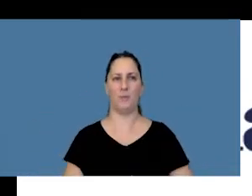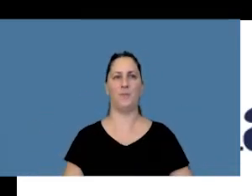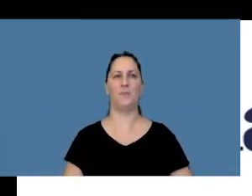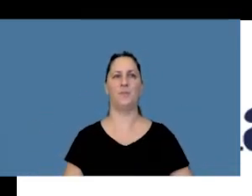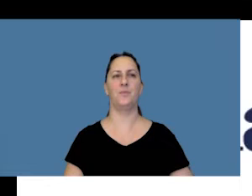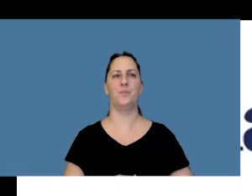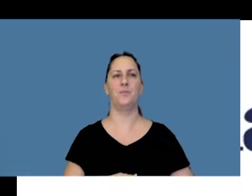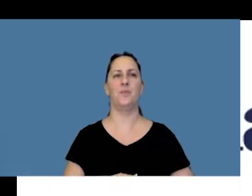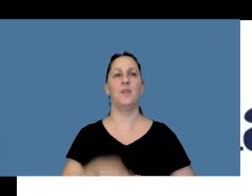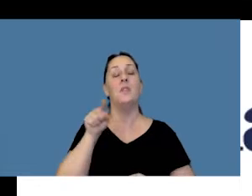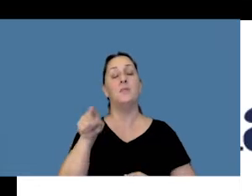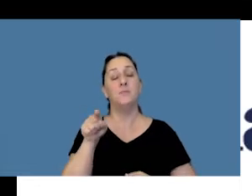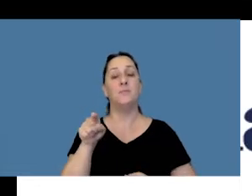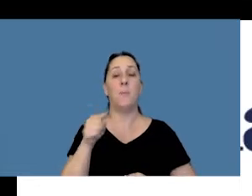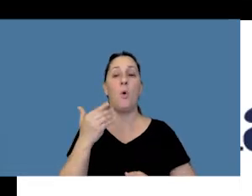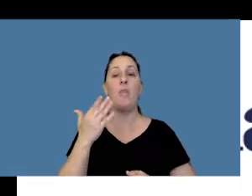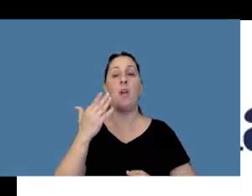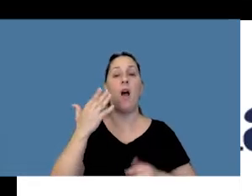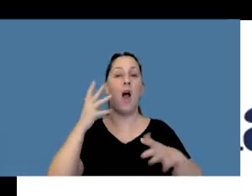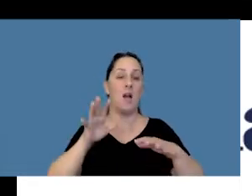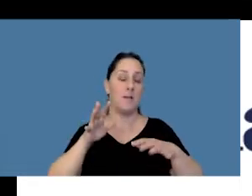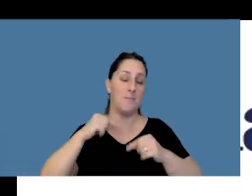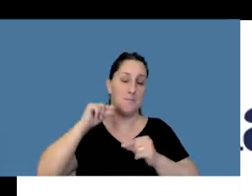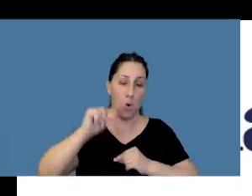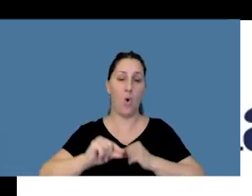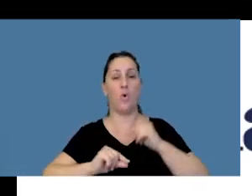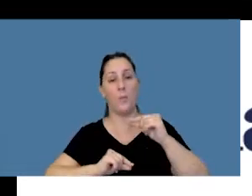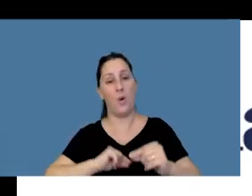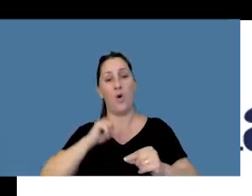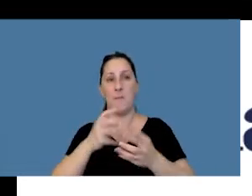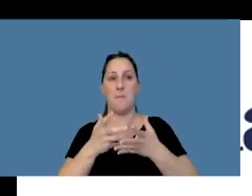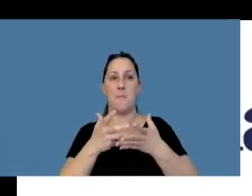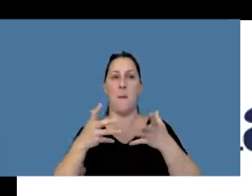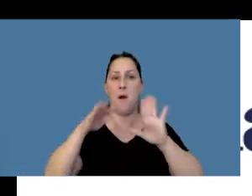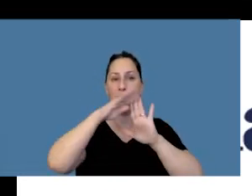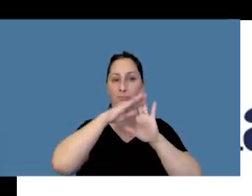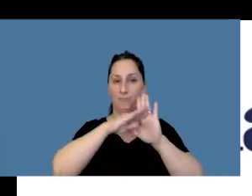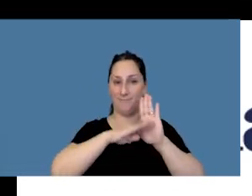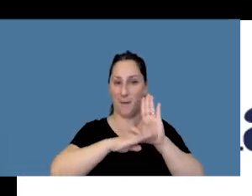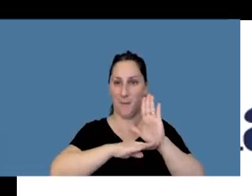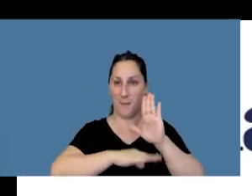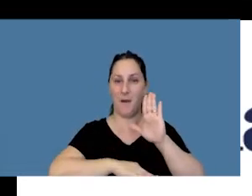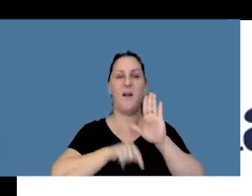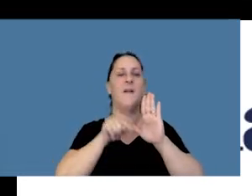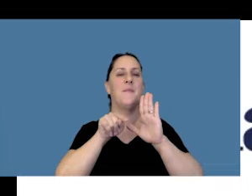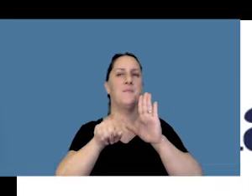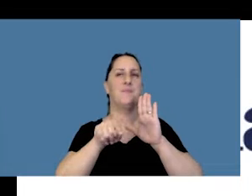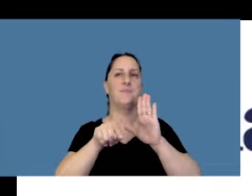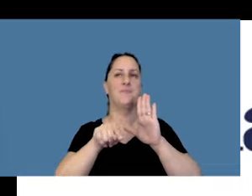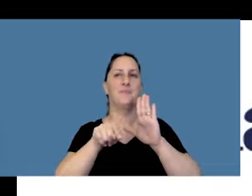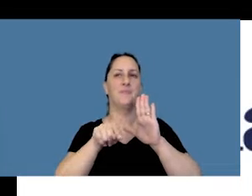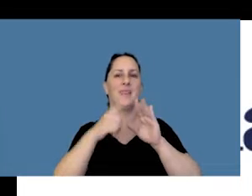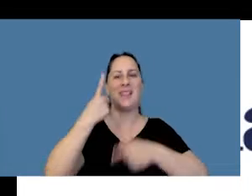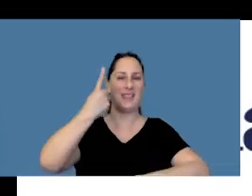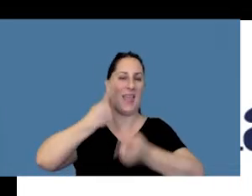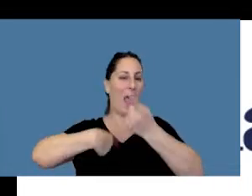para aquellos que, porque cada vez se nos va, digamos, ampliando más el universo de trámites